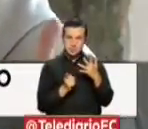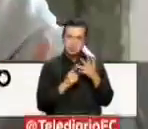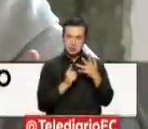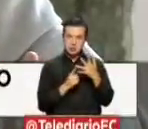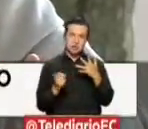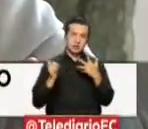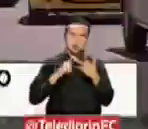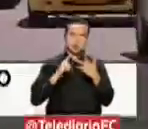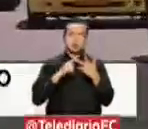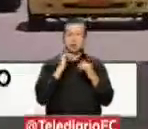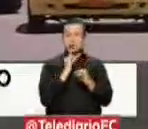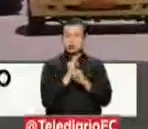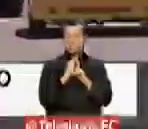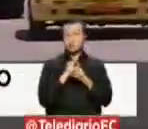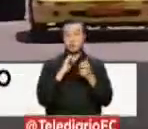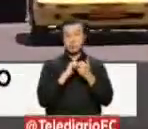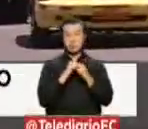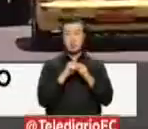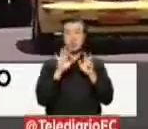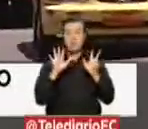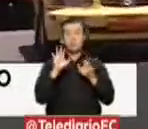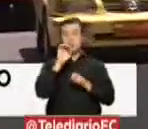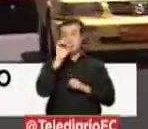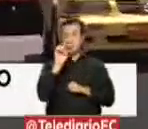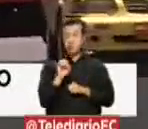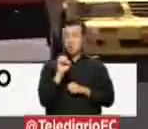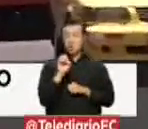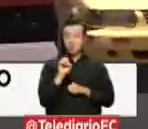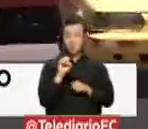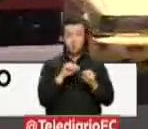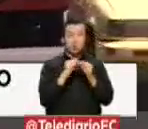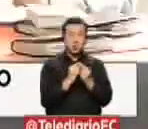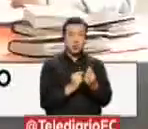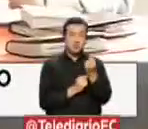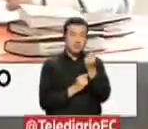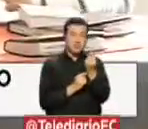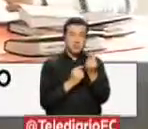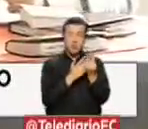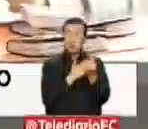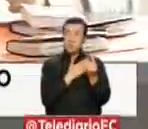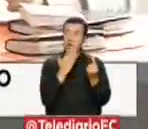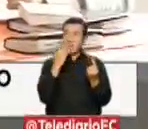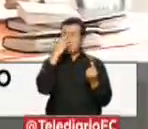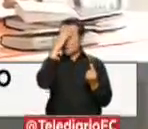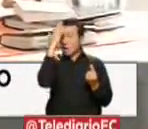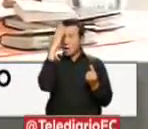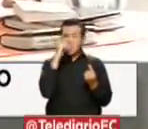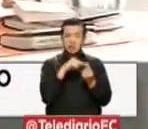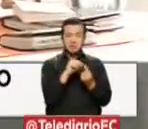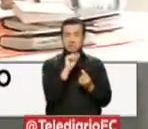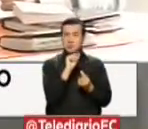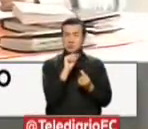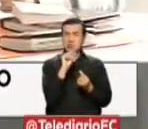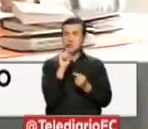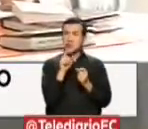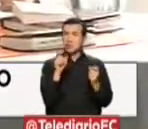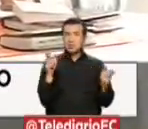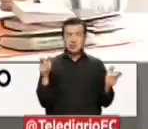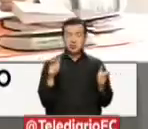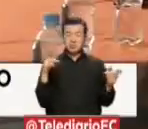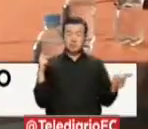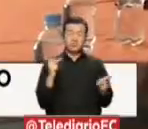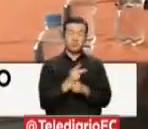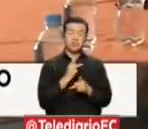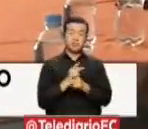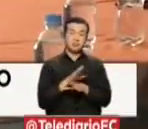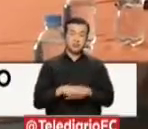brecha de institucionalidad. Hablan de un 8% de credibilidad del pueblo en la alcaldía, lo que se refleja en una deslegitimidad que se ha